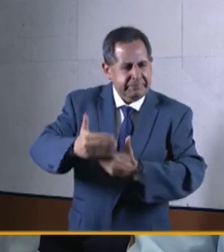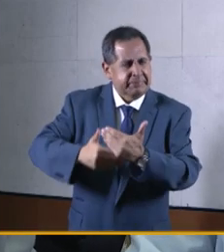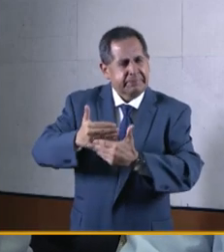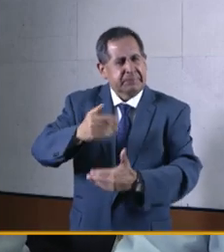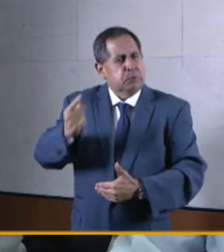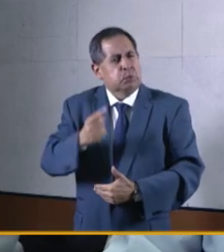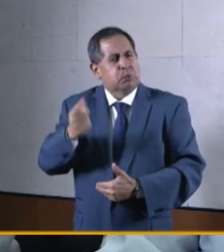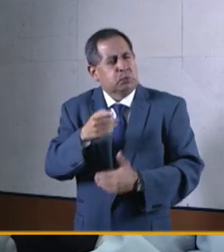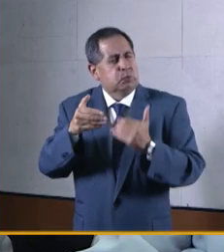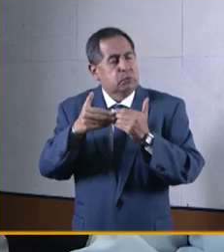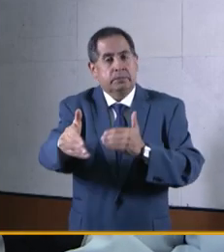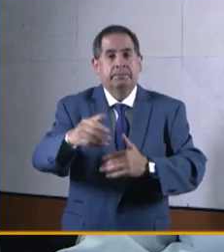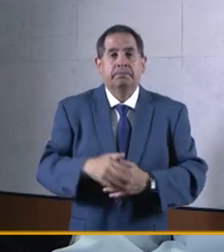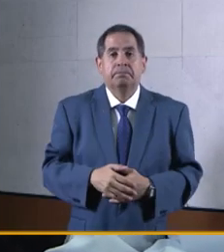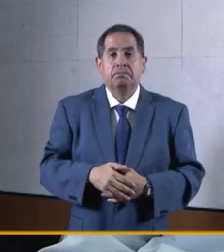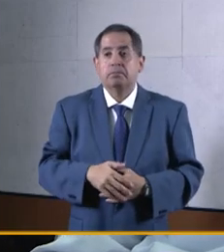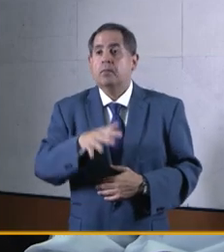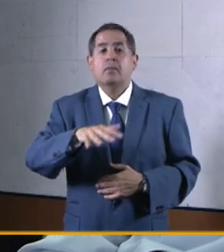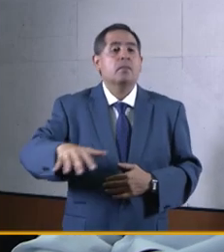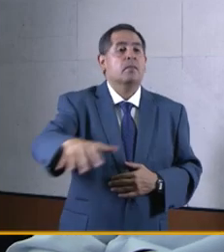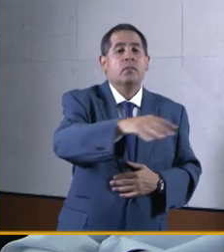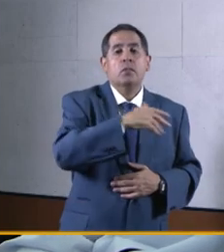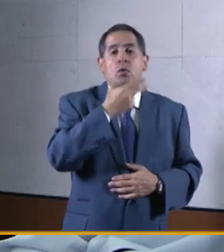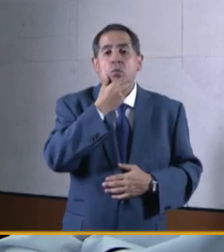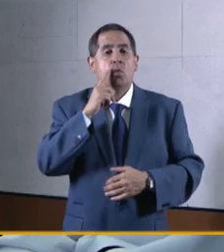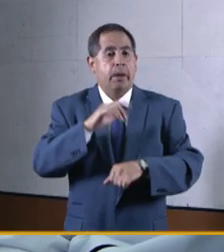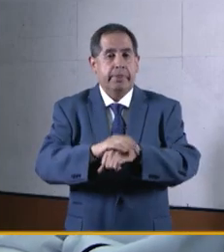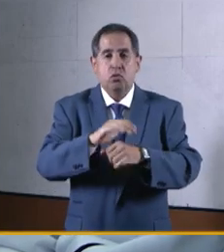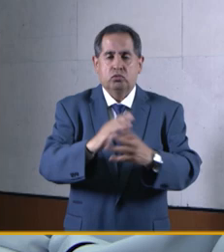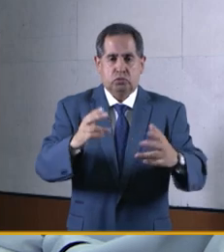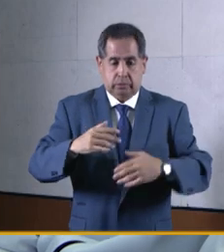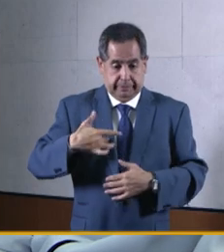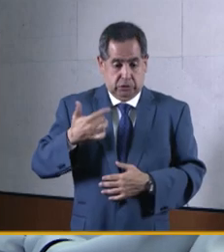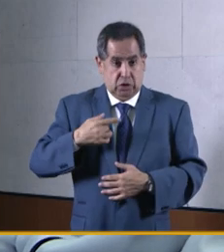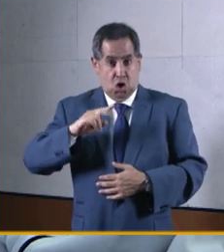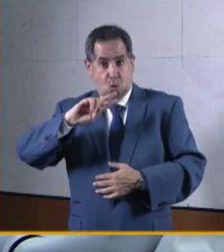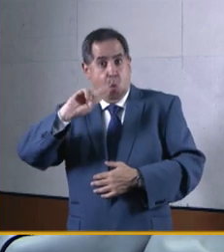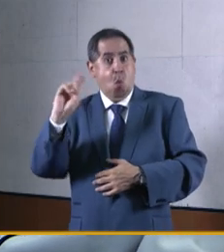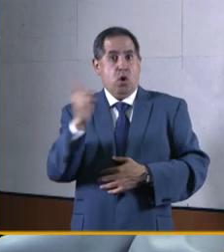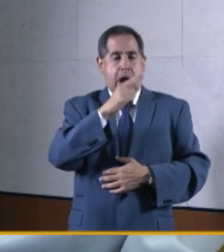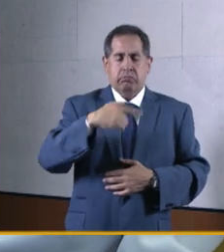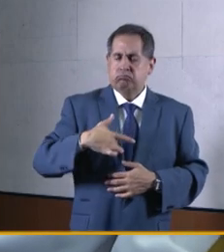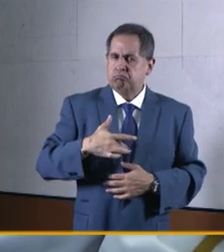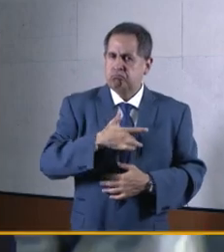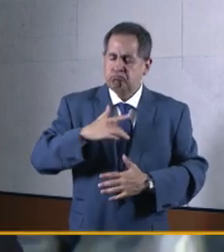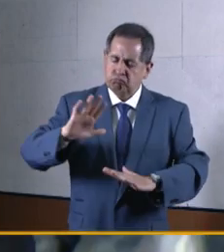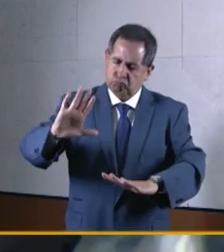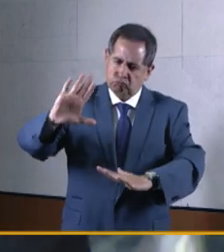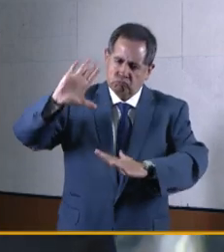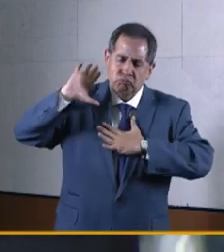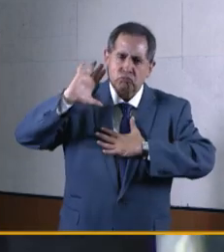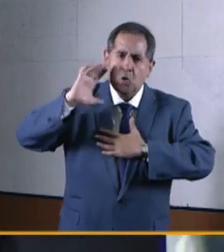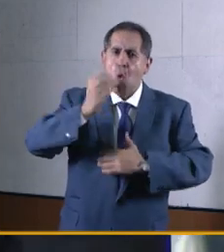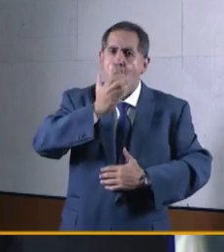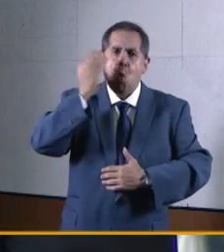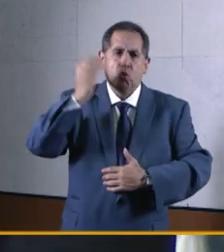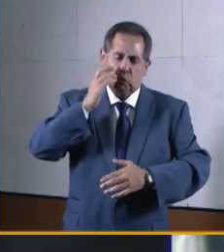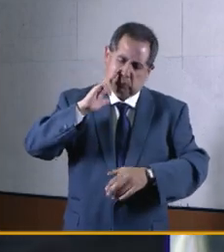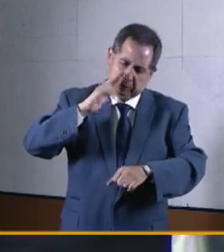universitarios amigas y amigos somos celosos de ciertos compromisos y tradiciones